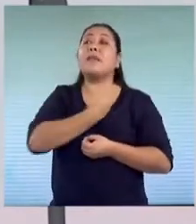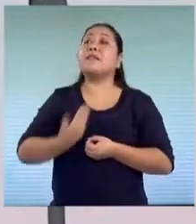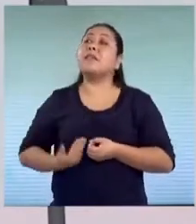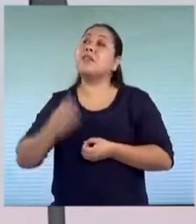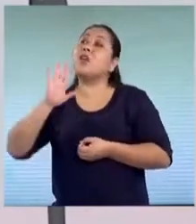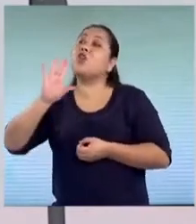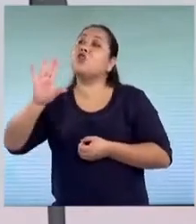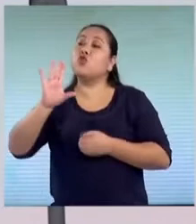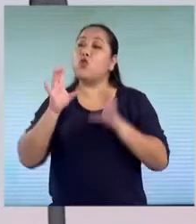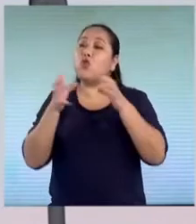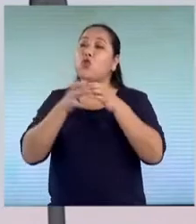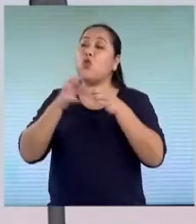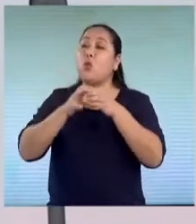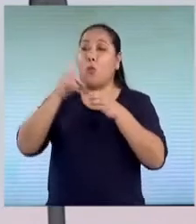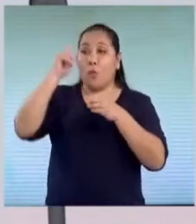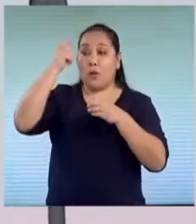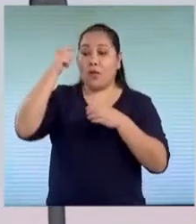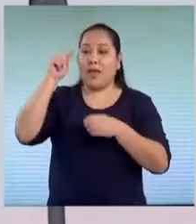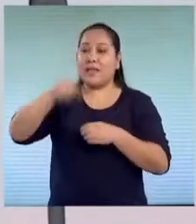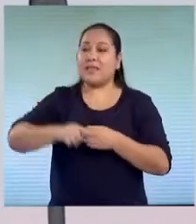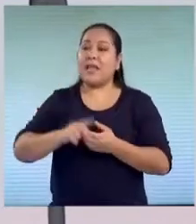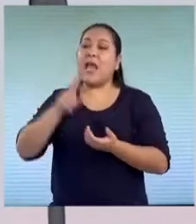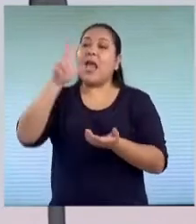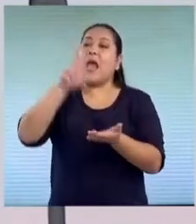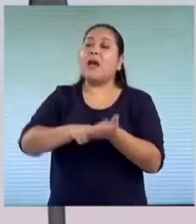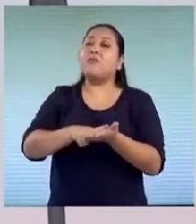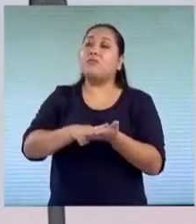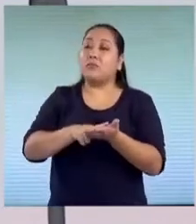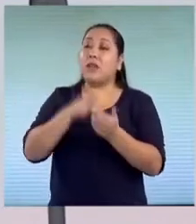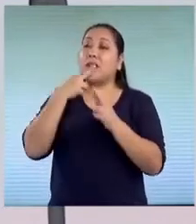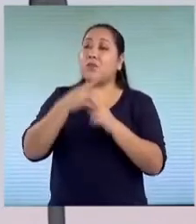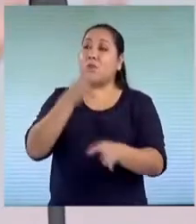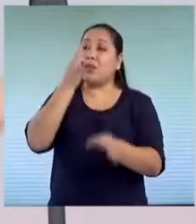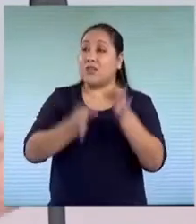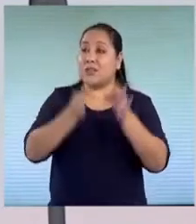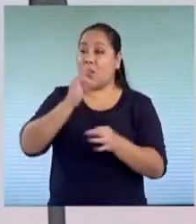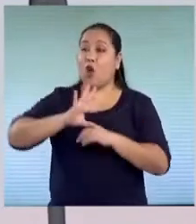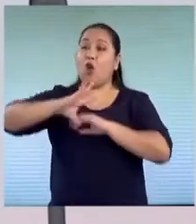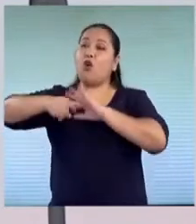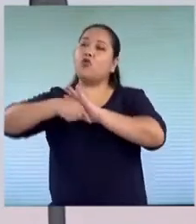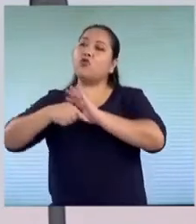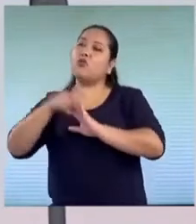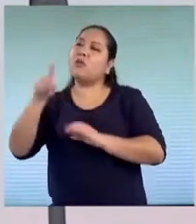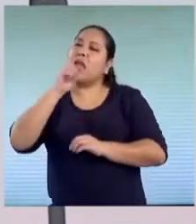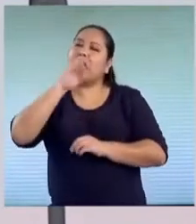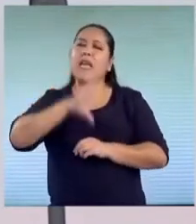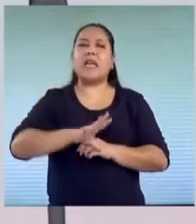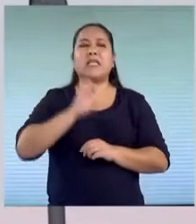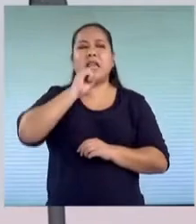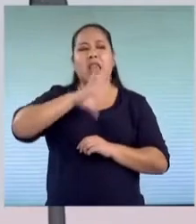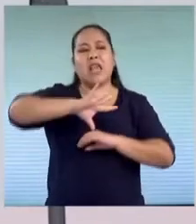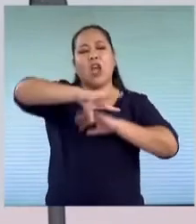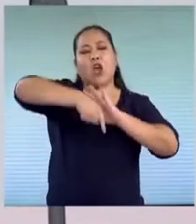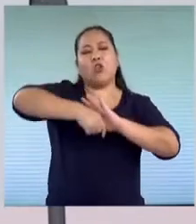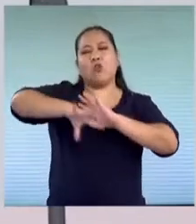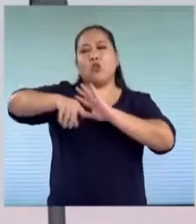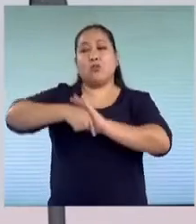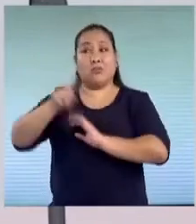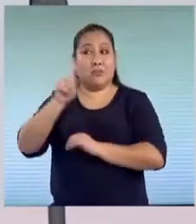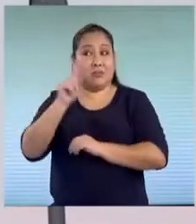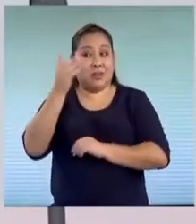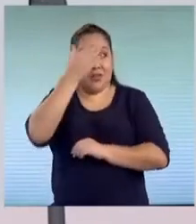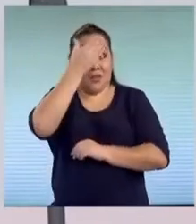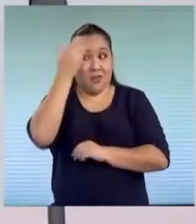partido, ha sido sentenciado por corrupción. Usted se llena la boca hablando de eso, pero se